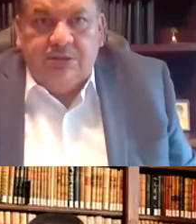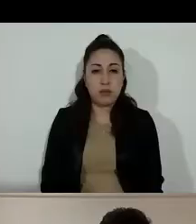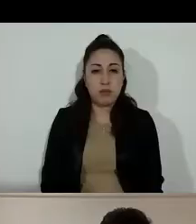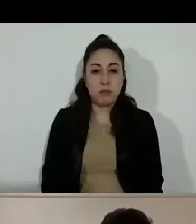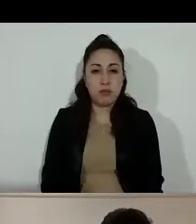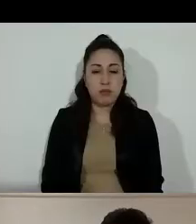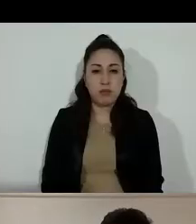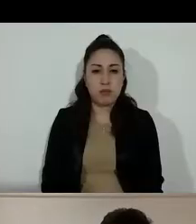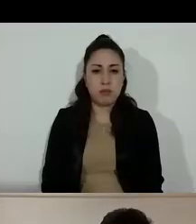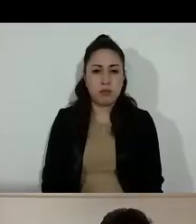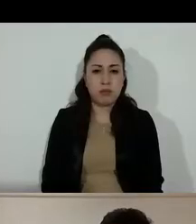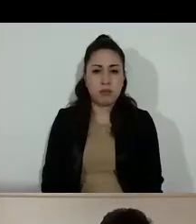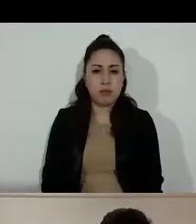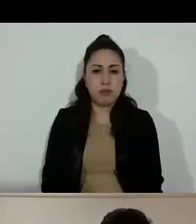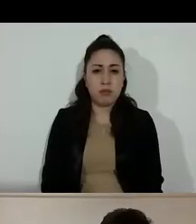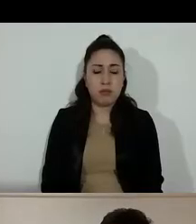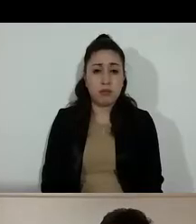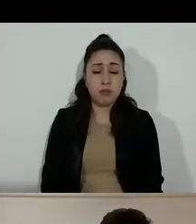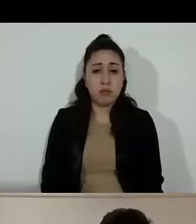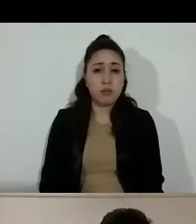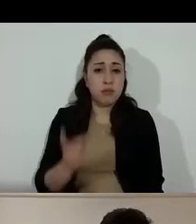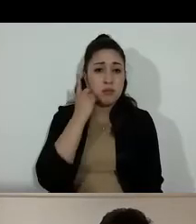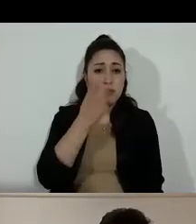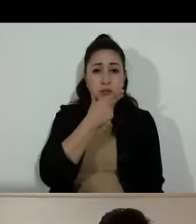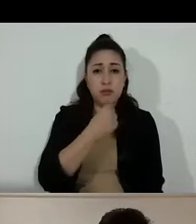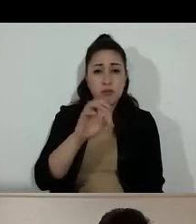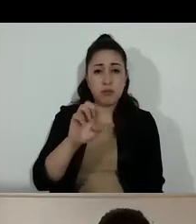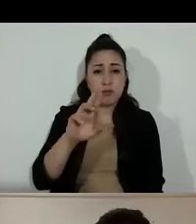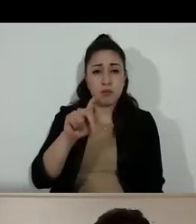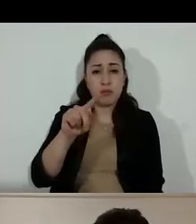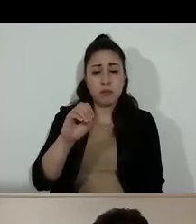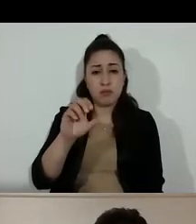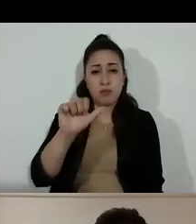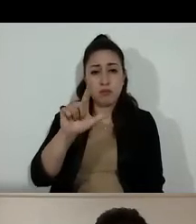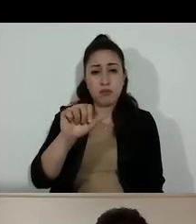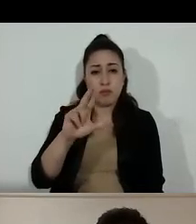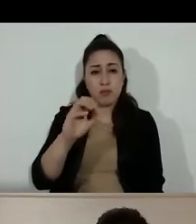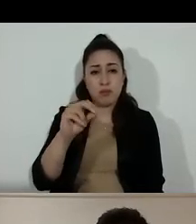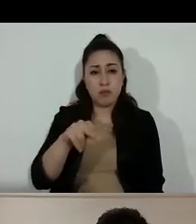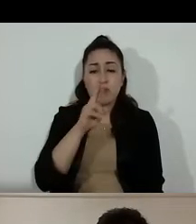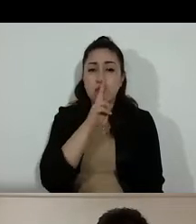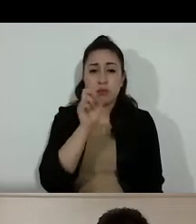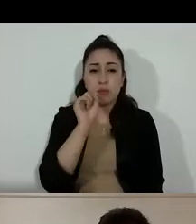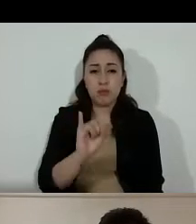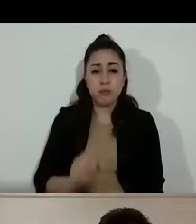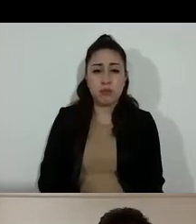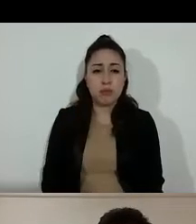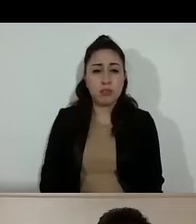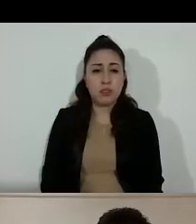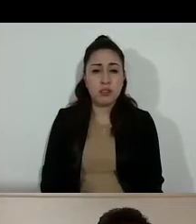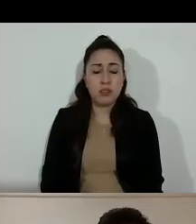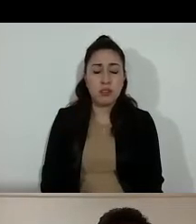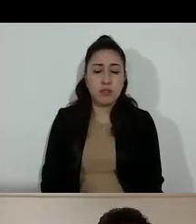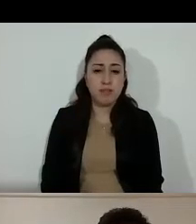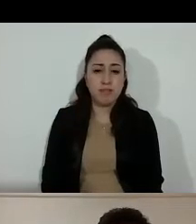Gracias, diputado. Diputado Ernesto Alarcón Jiménez. Ernesto Alarcón, a favor. Perdón, disculpe,